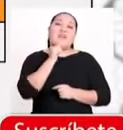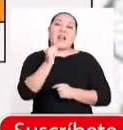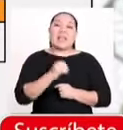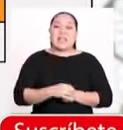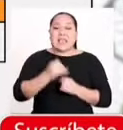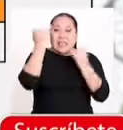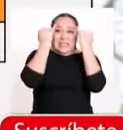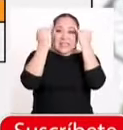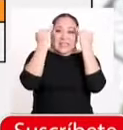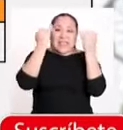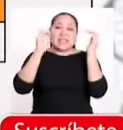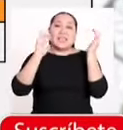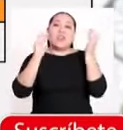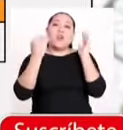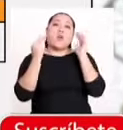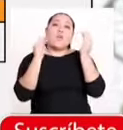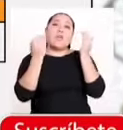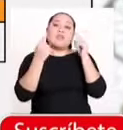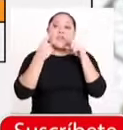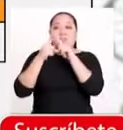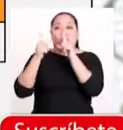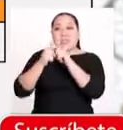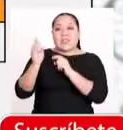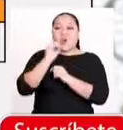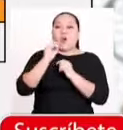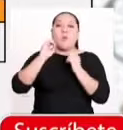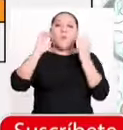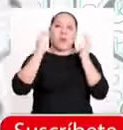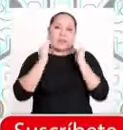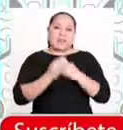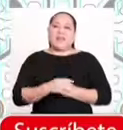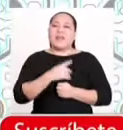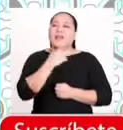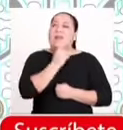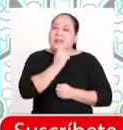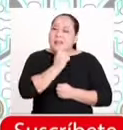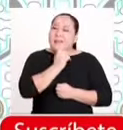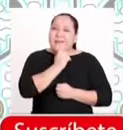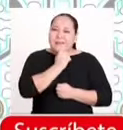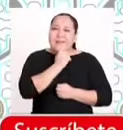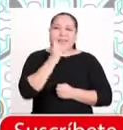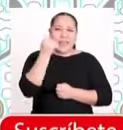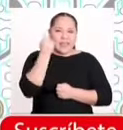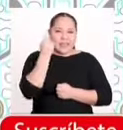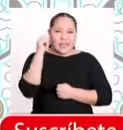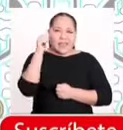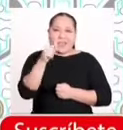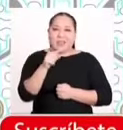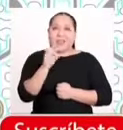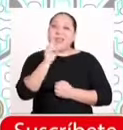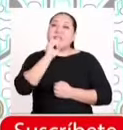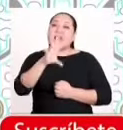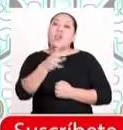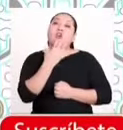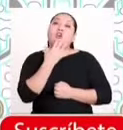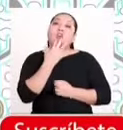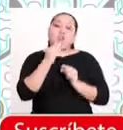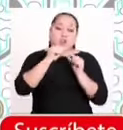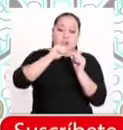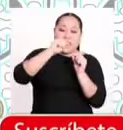criterios de comparación entre diferencias y semejanzas. ¡Entiendo! Hablamos del color del tallo.